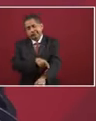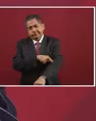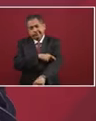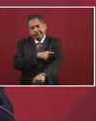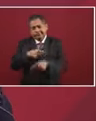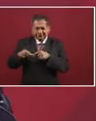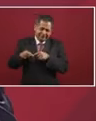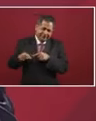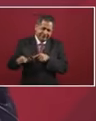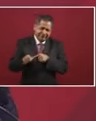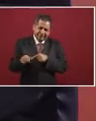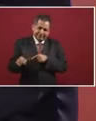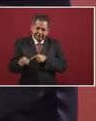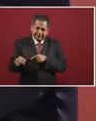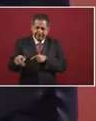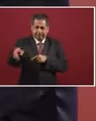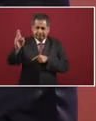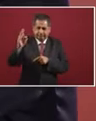y es una obra